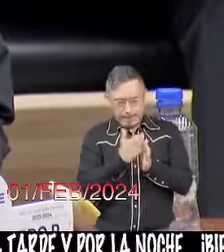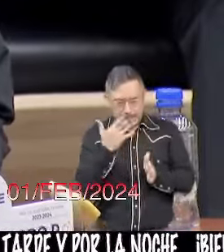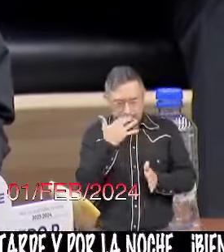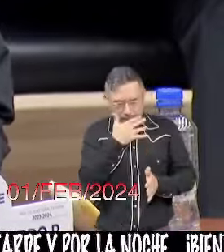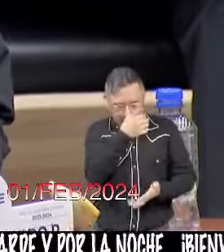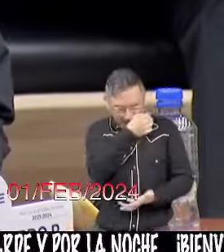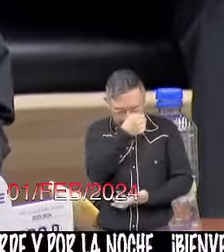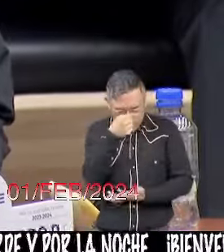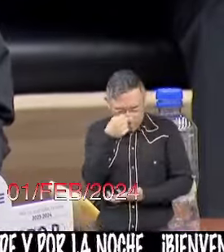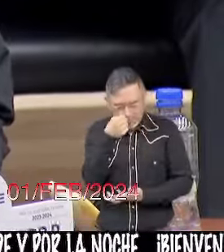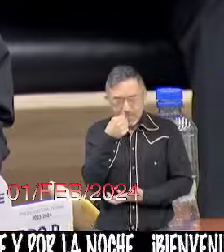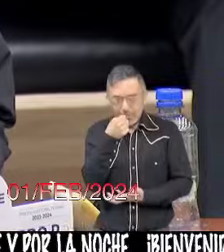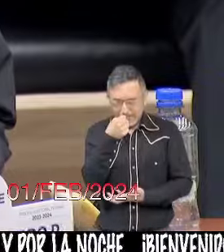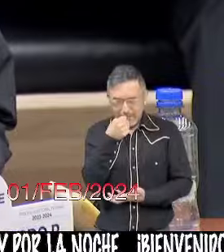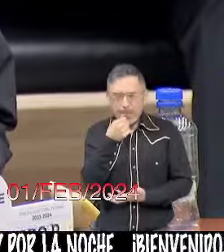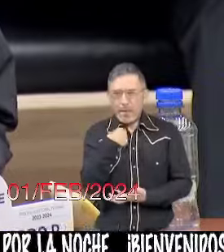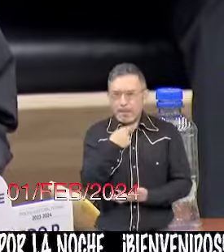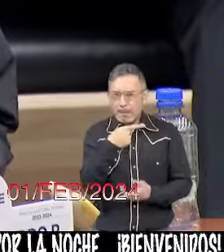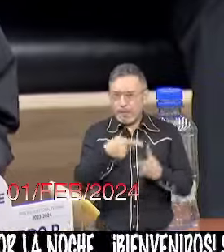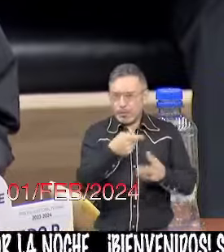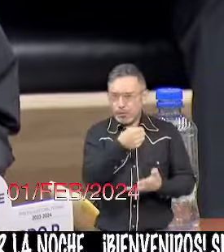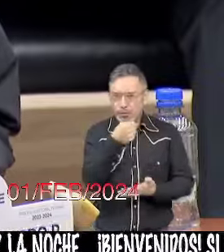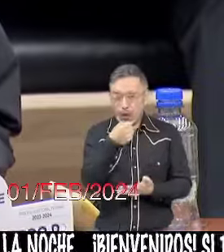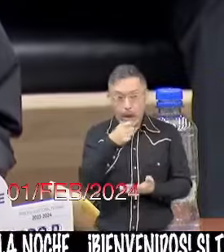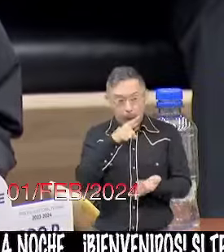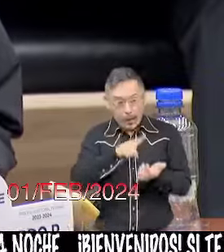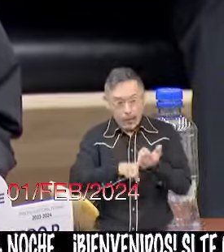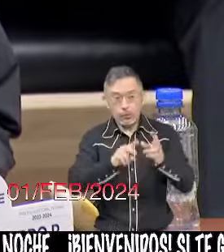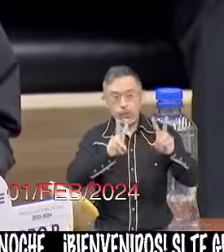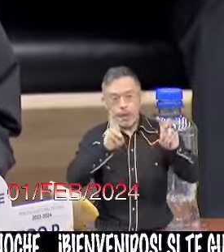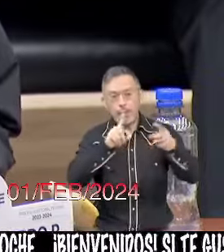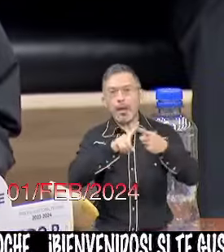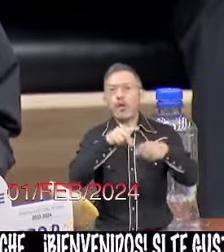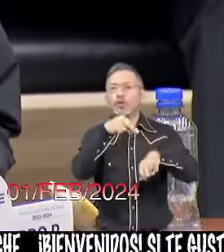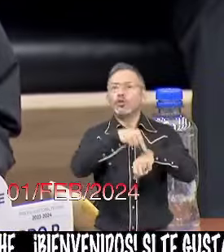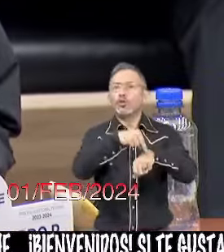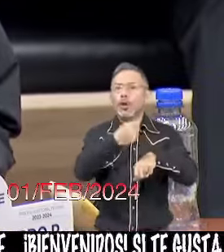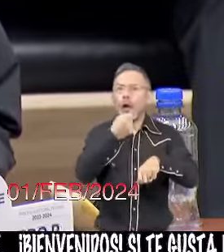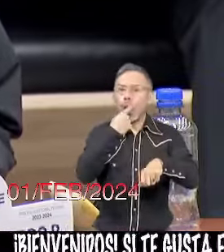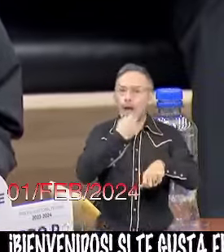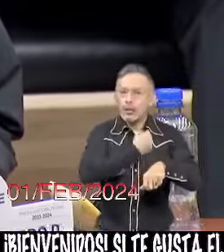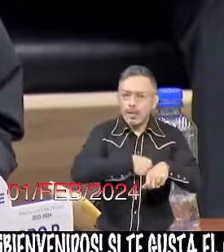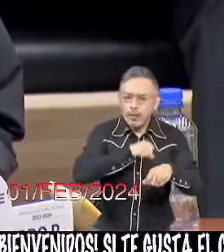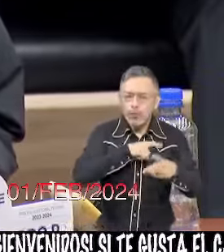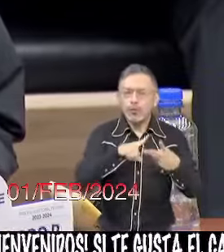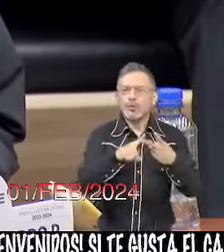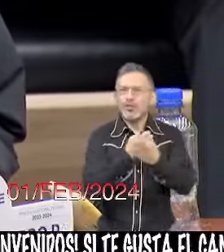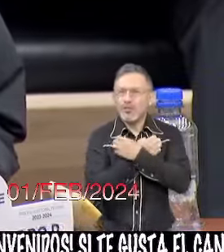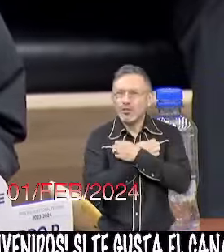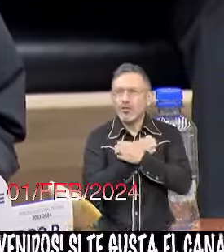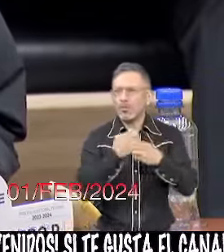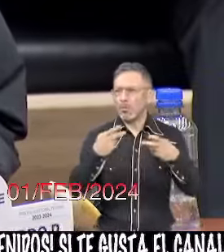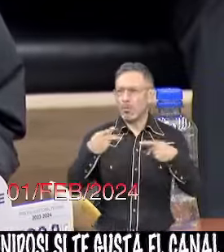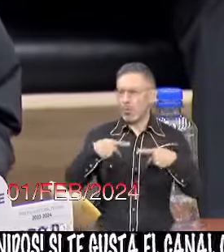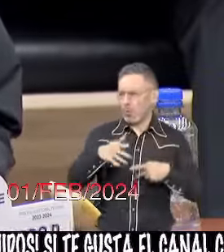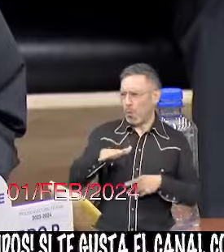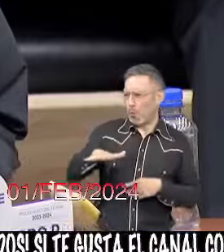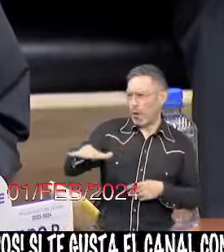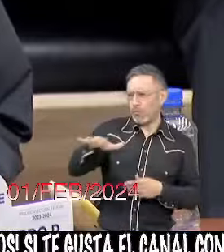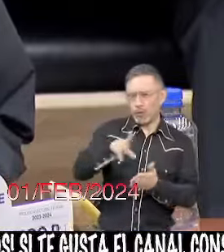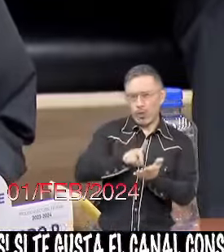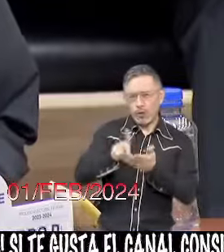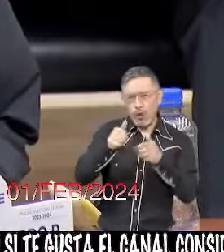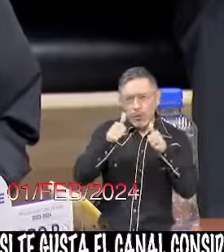no verdaderamente las preocupaciones de salud, de educación y de los derechos del pueblo. En fin, nosotros